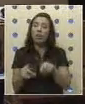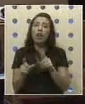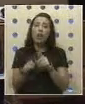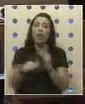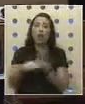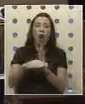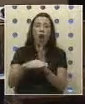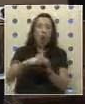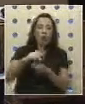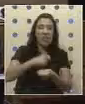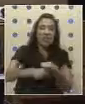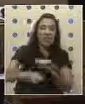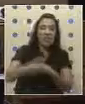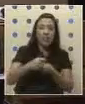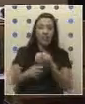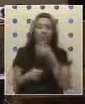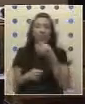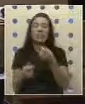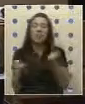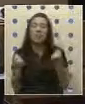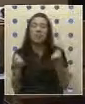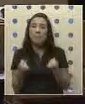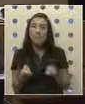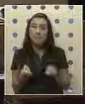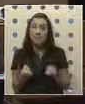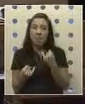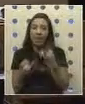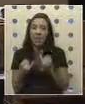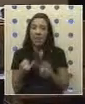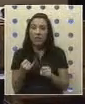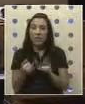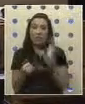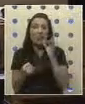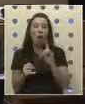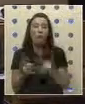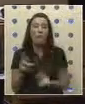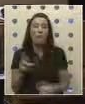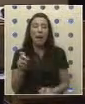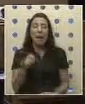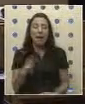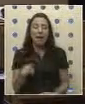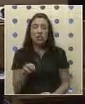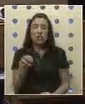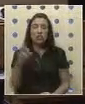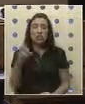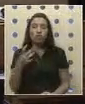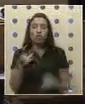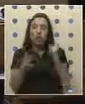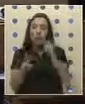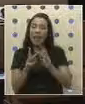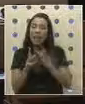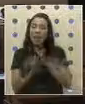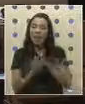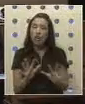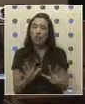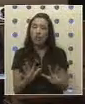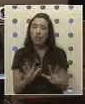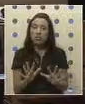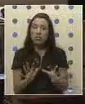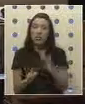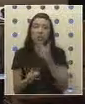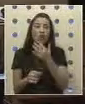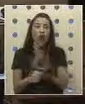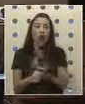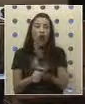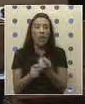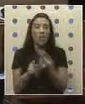contrabando, nos plantea la posibilidad de que finalmente no tengamos primarias o que las primarias solo sean para resolver aquellas cosas residuales donde no esté en